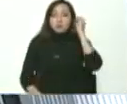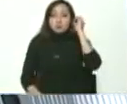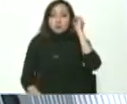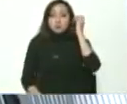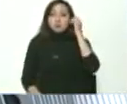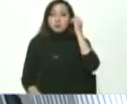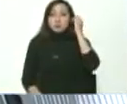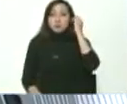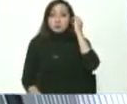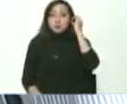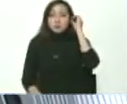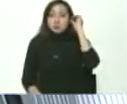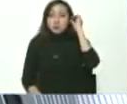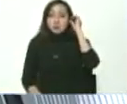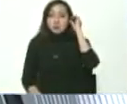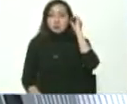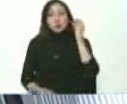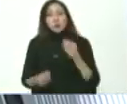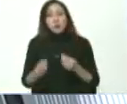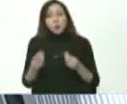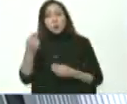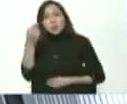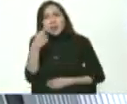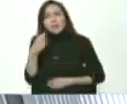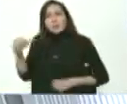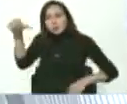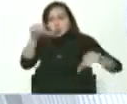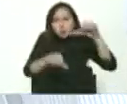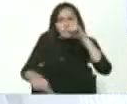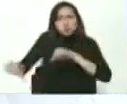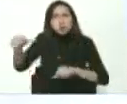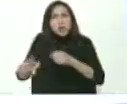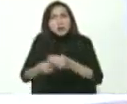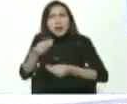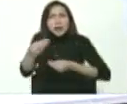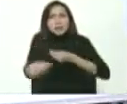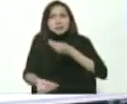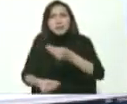Entre tantos medicamentos que están haciendo en el mundo,